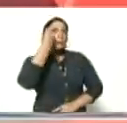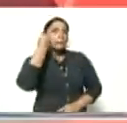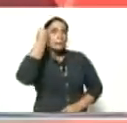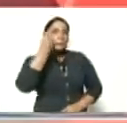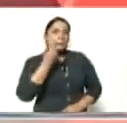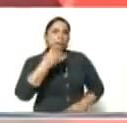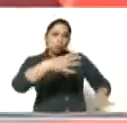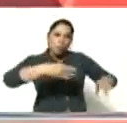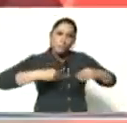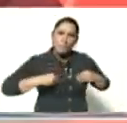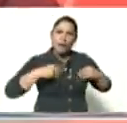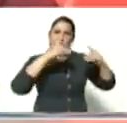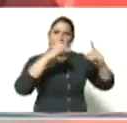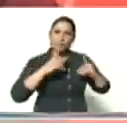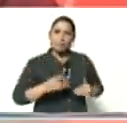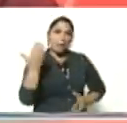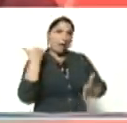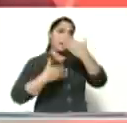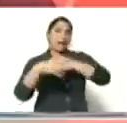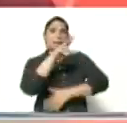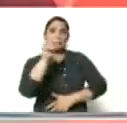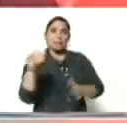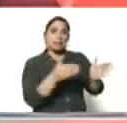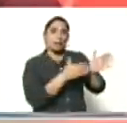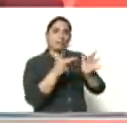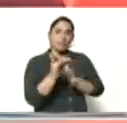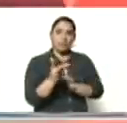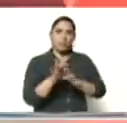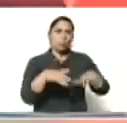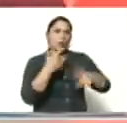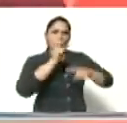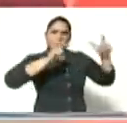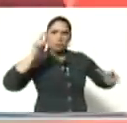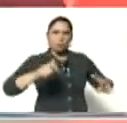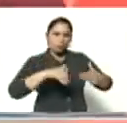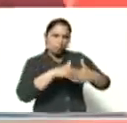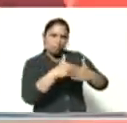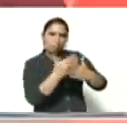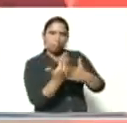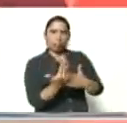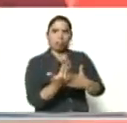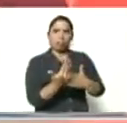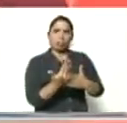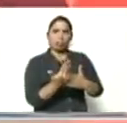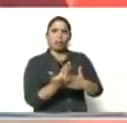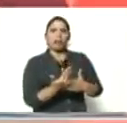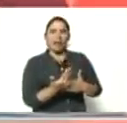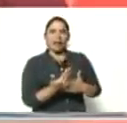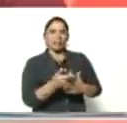decisiones, aquel 30 de abril, cuando esa gente amaneció en un elevado de Altamira,